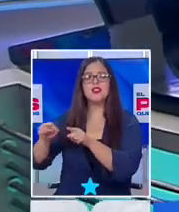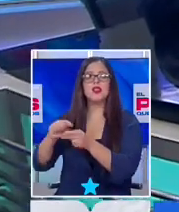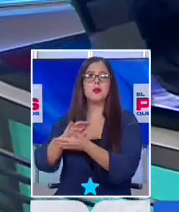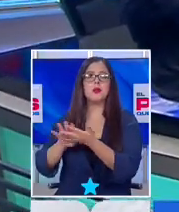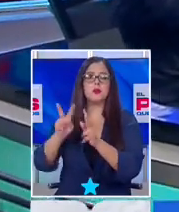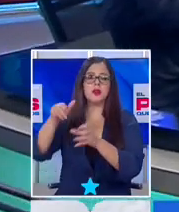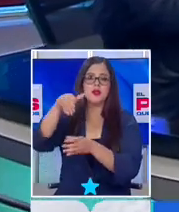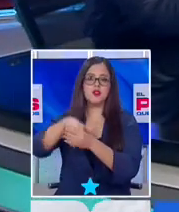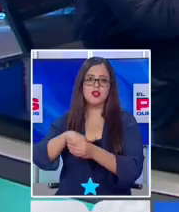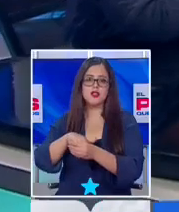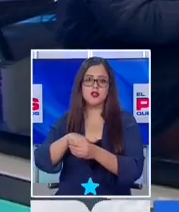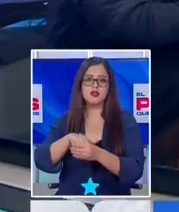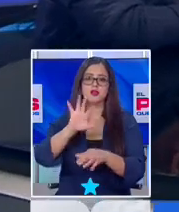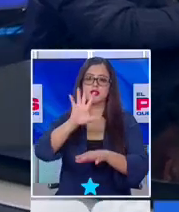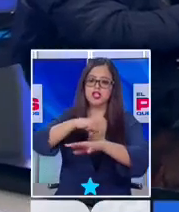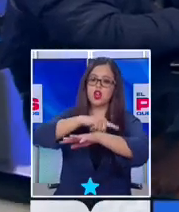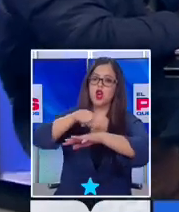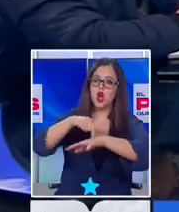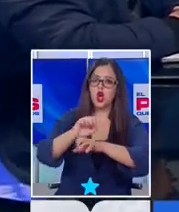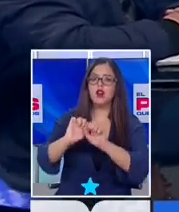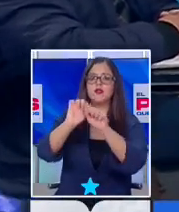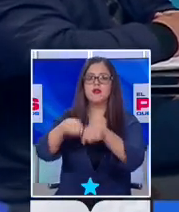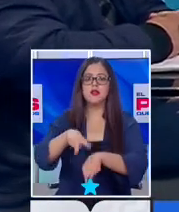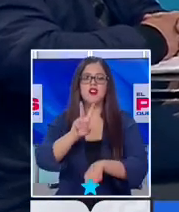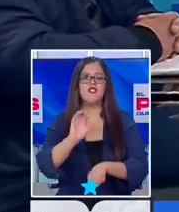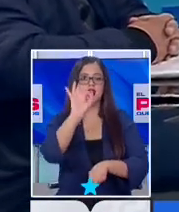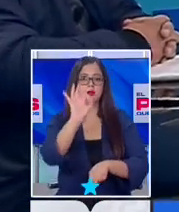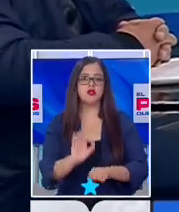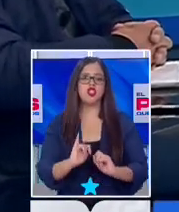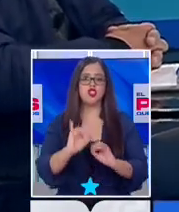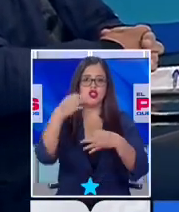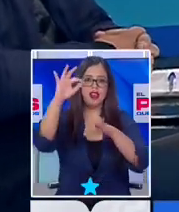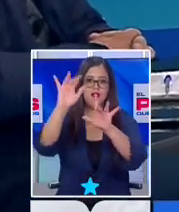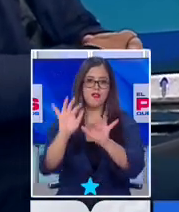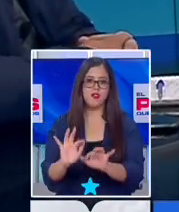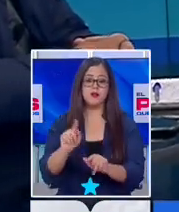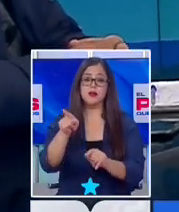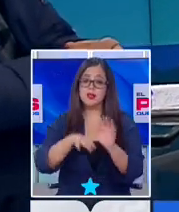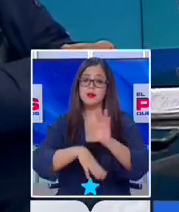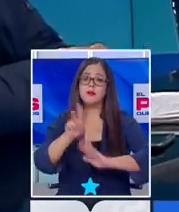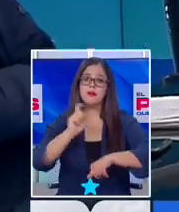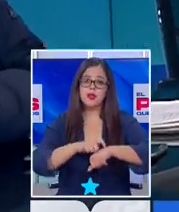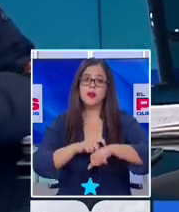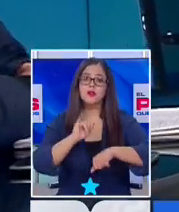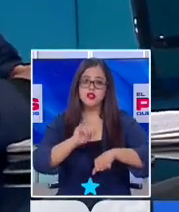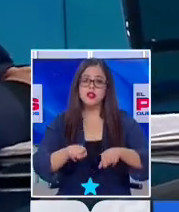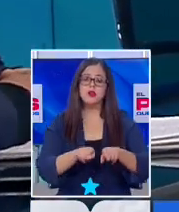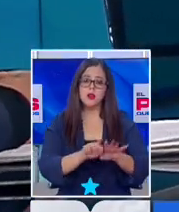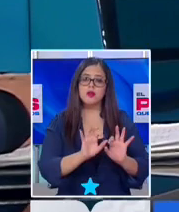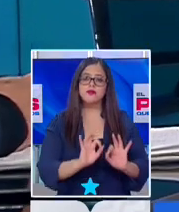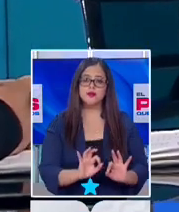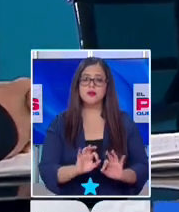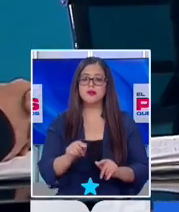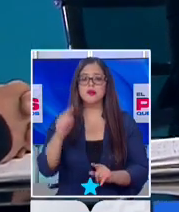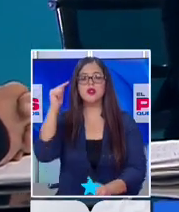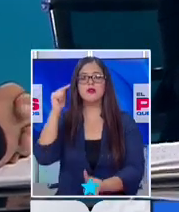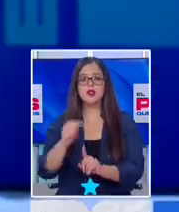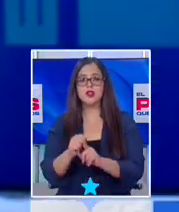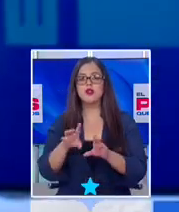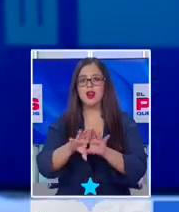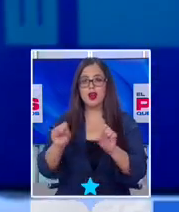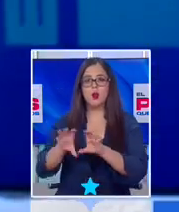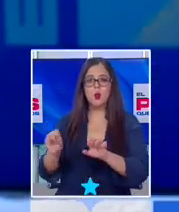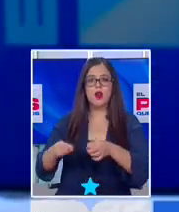votando quizás cinco horas y aprobar un 20 por ciento del informe entonces tiene más tiempo es mucho más eficiente y lo que busca llegar a